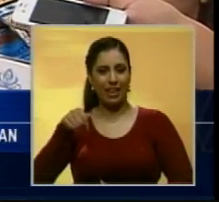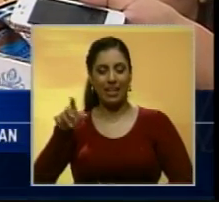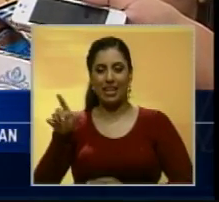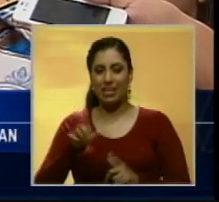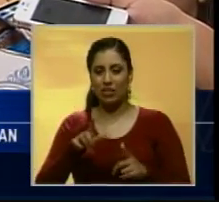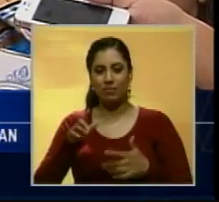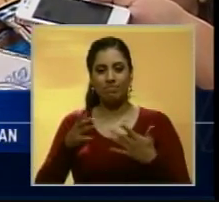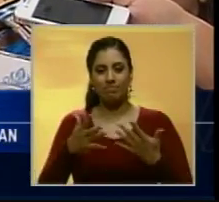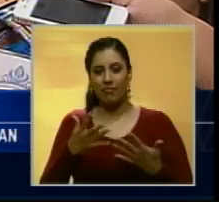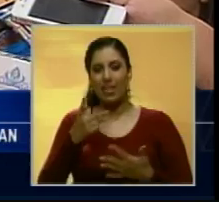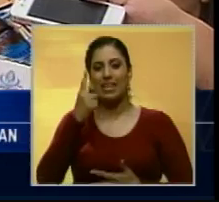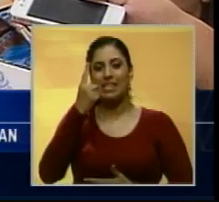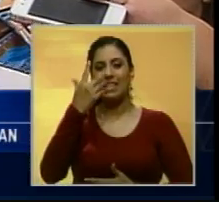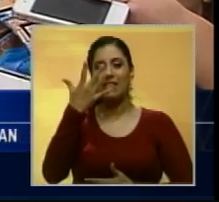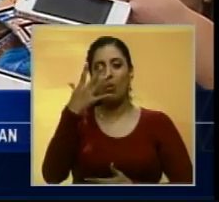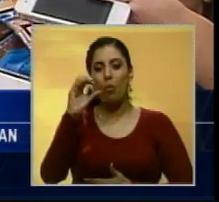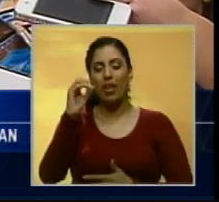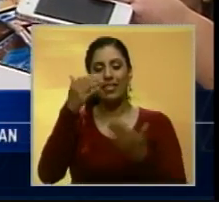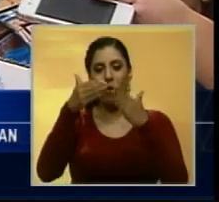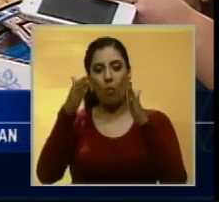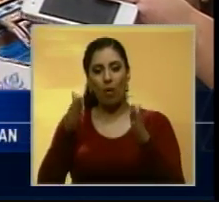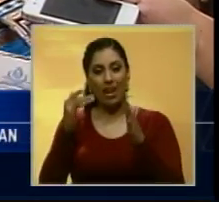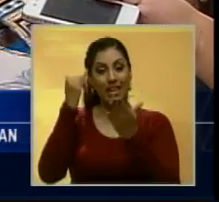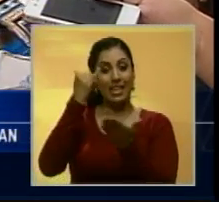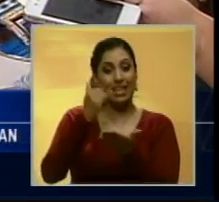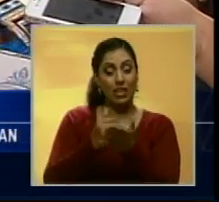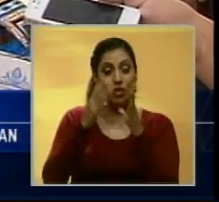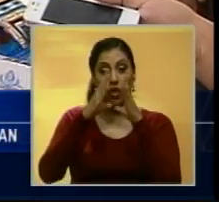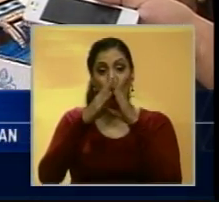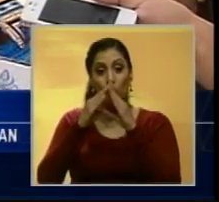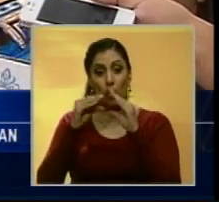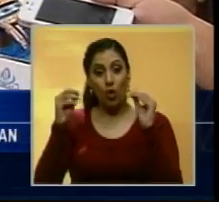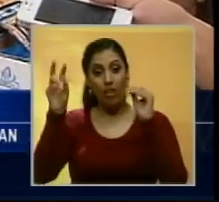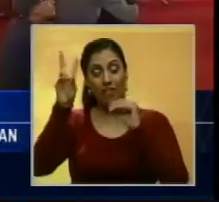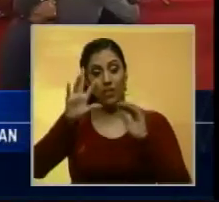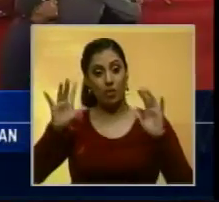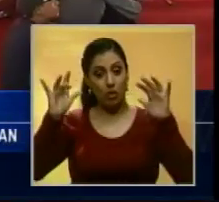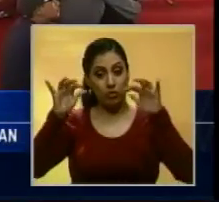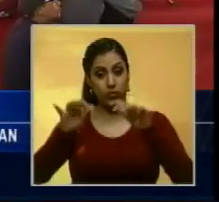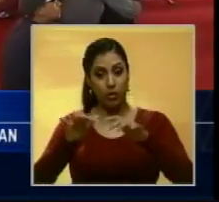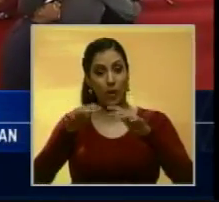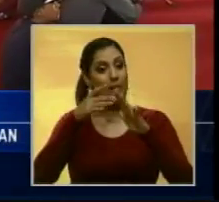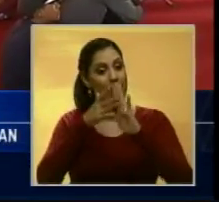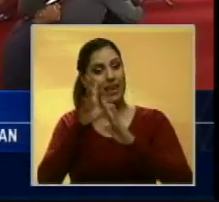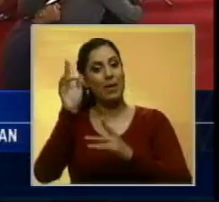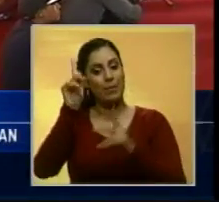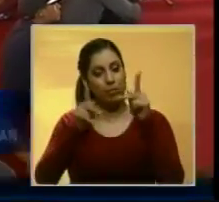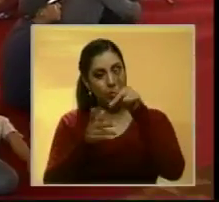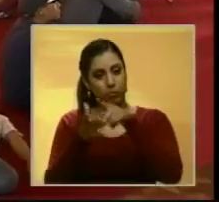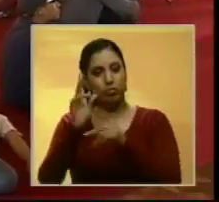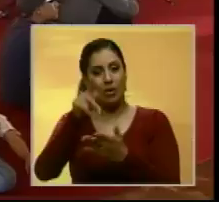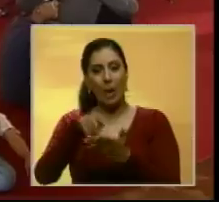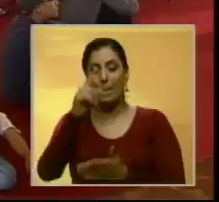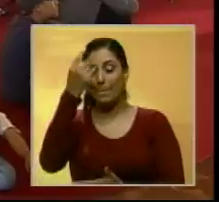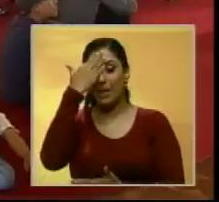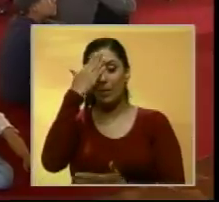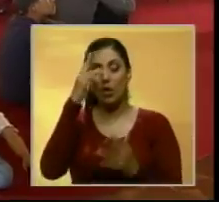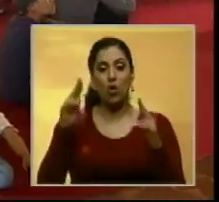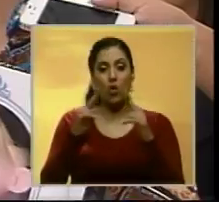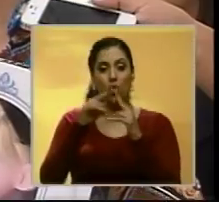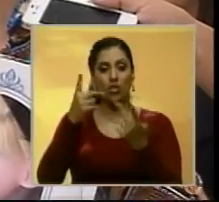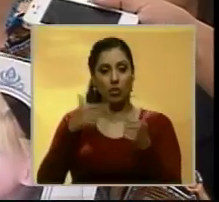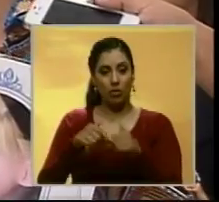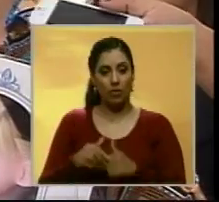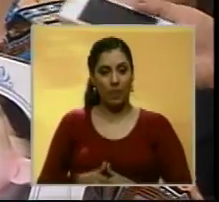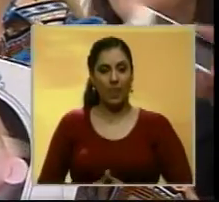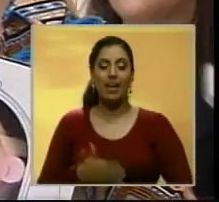más de 150 colegios inscritos de todas partes de Venezuela, quienes van a venir también por primera vez a conocer el